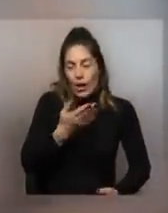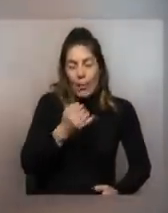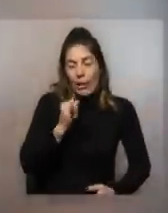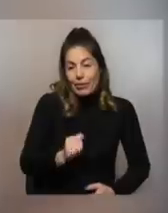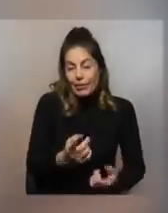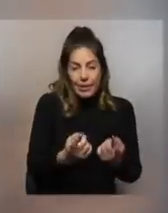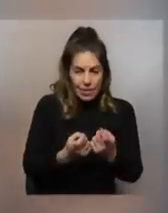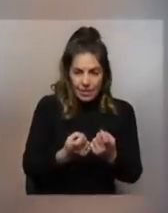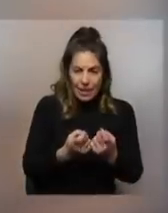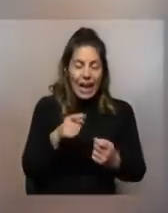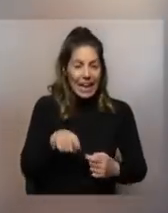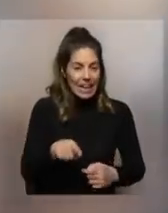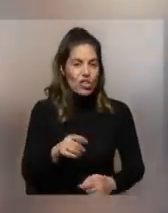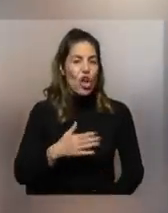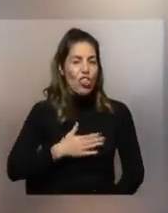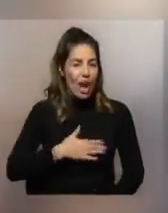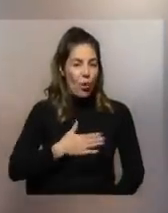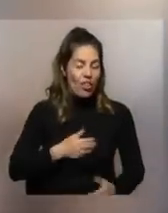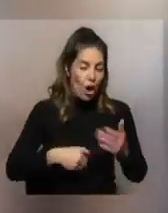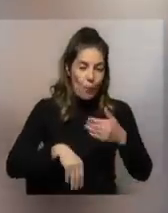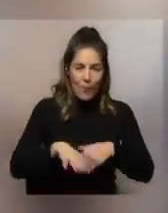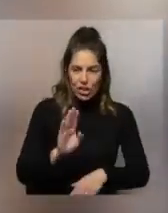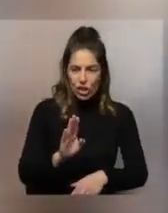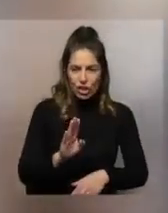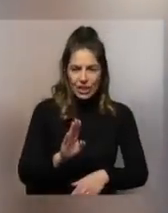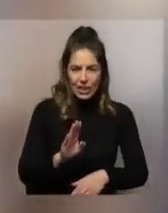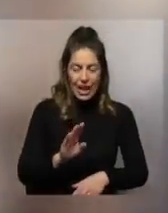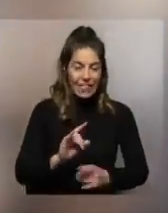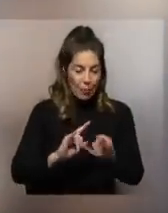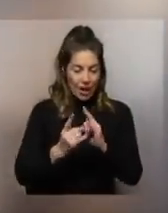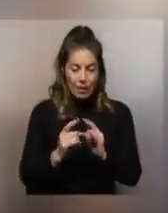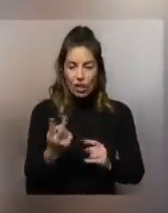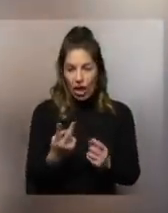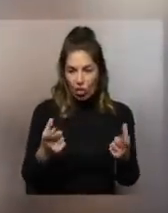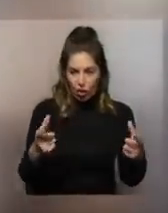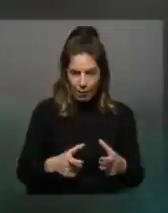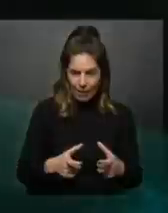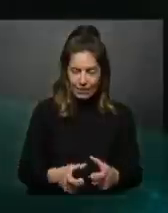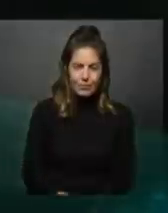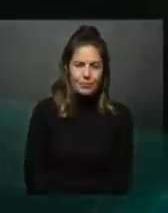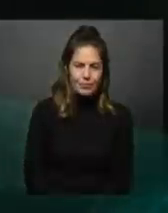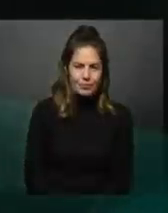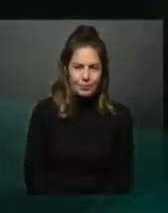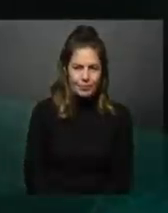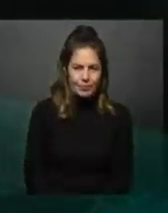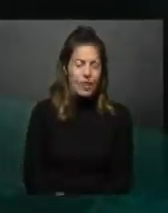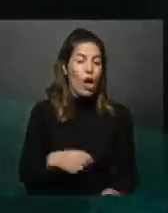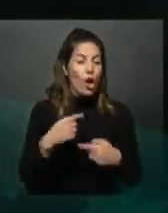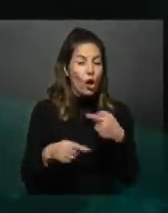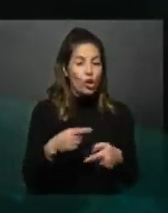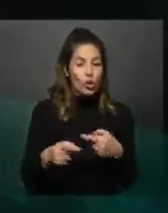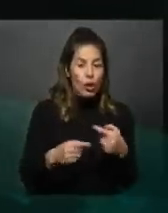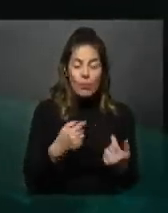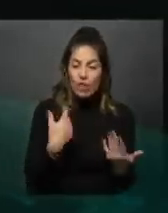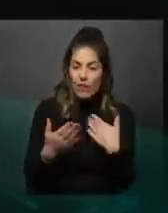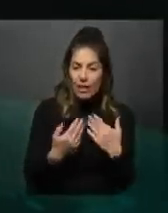tomarlas y en eso estuvo de acuerdo la mayoría del del parlamento de las dos cámaras y seguimos en tema porque